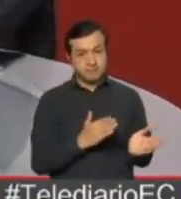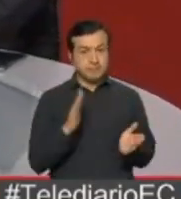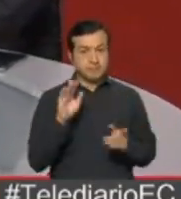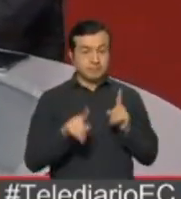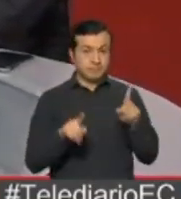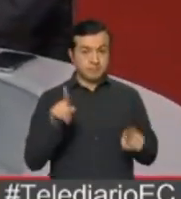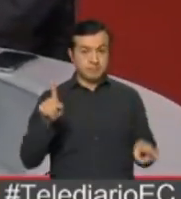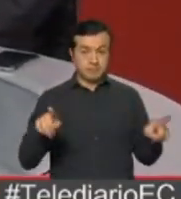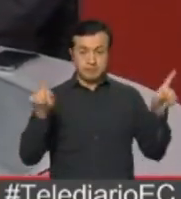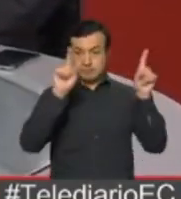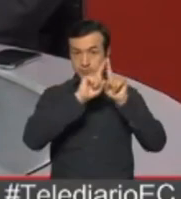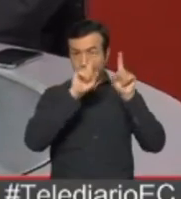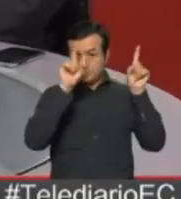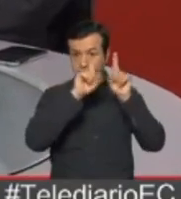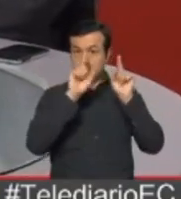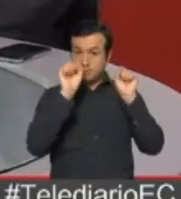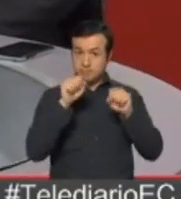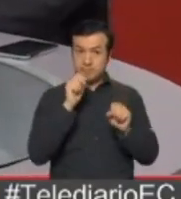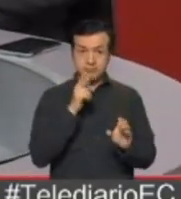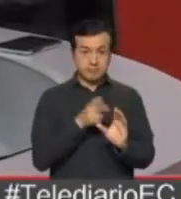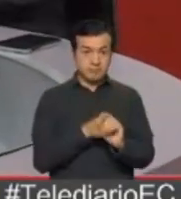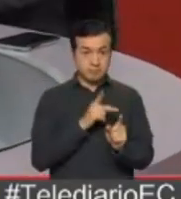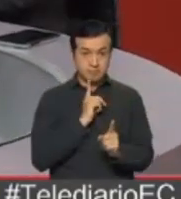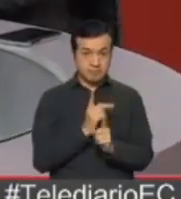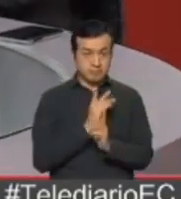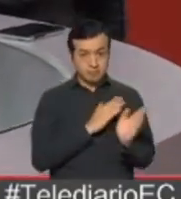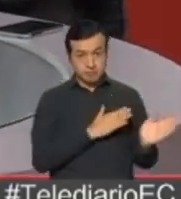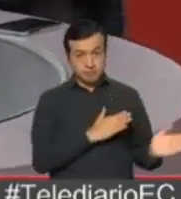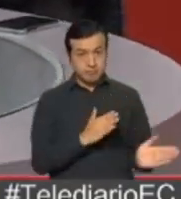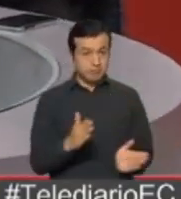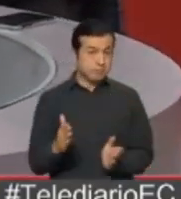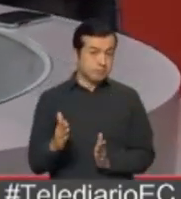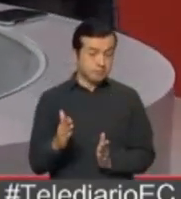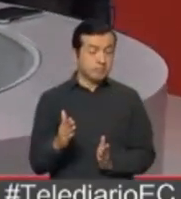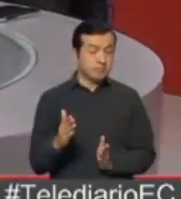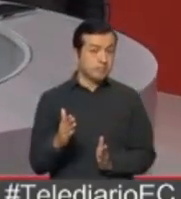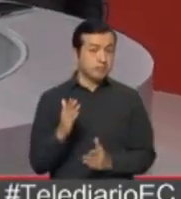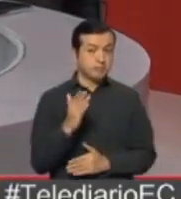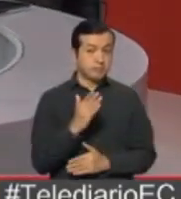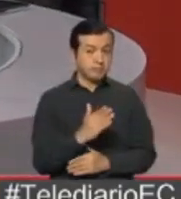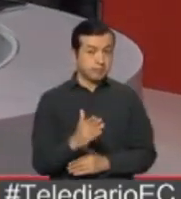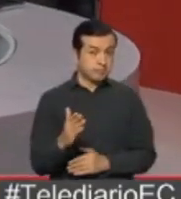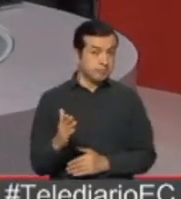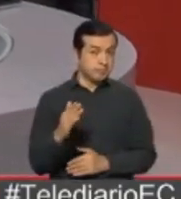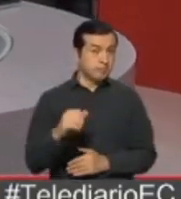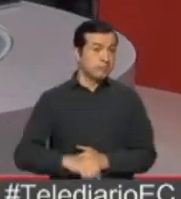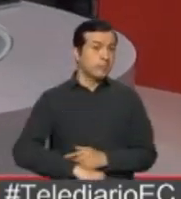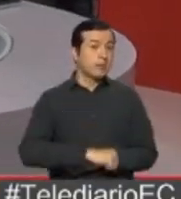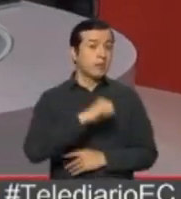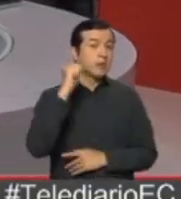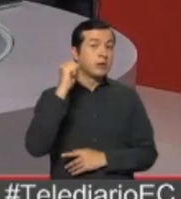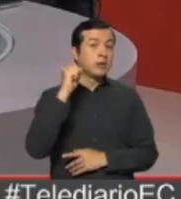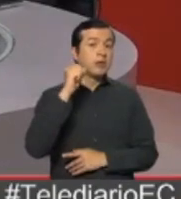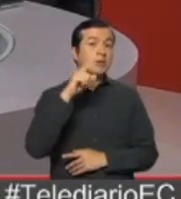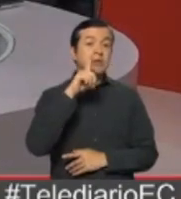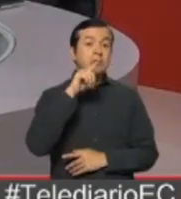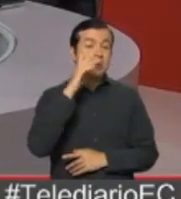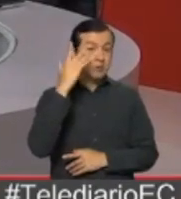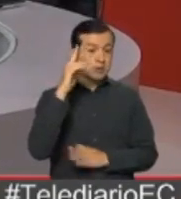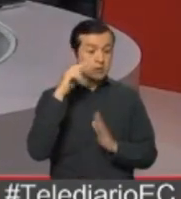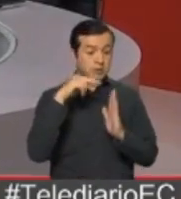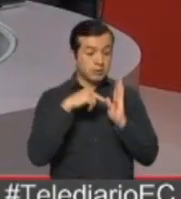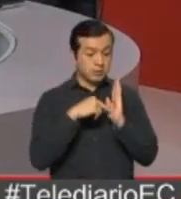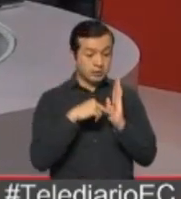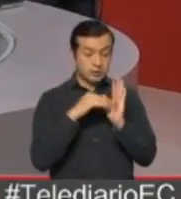empresas pueden participar no podrían pueden participar y ganará el digamos el que cumpla aquellos